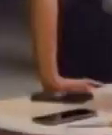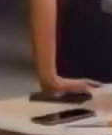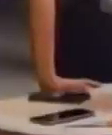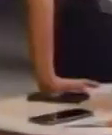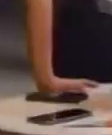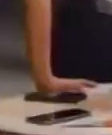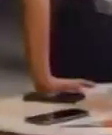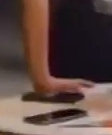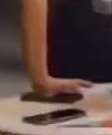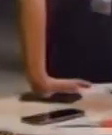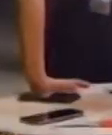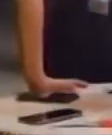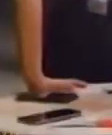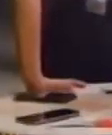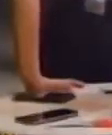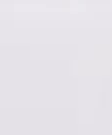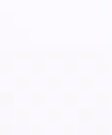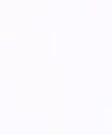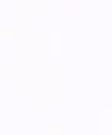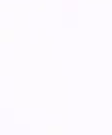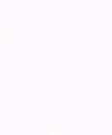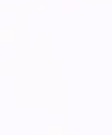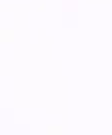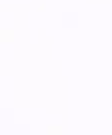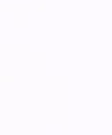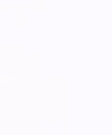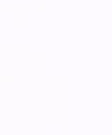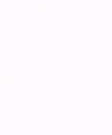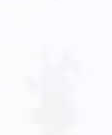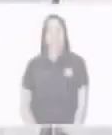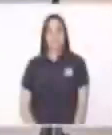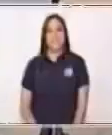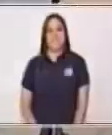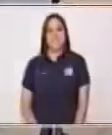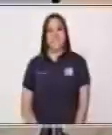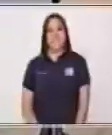Comunicación y Lenguaje, cuarto bachillerato.